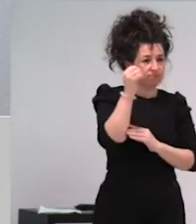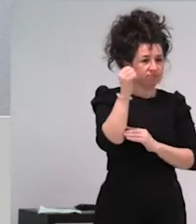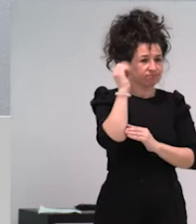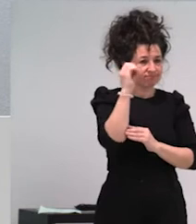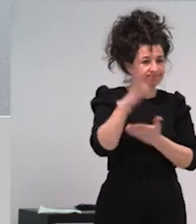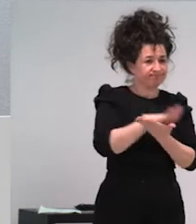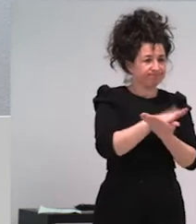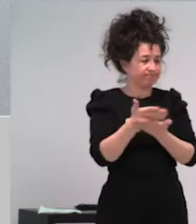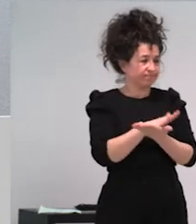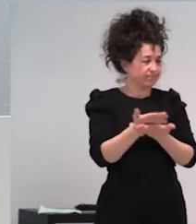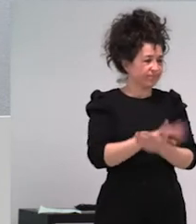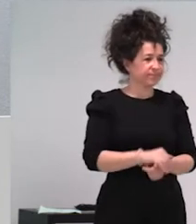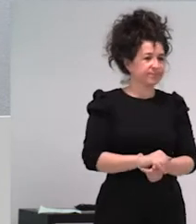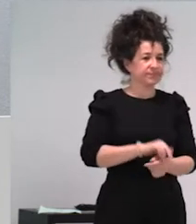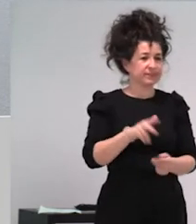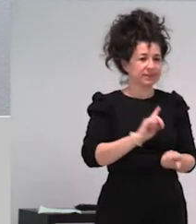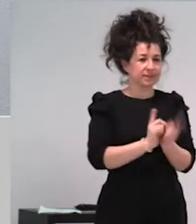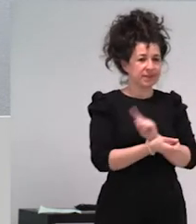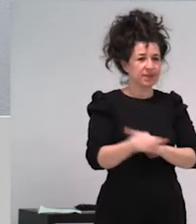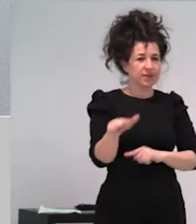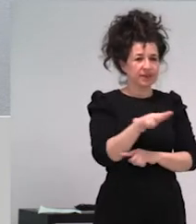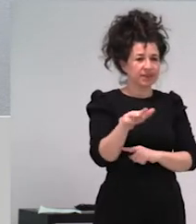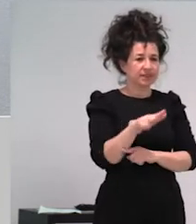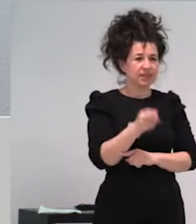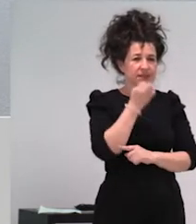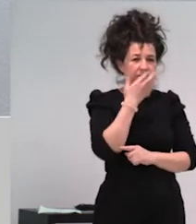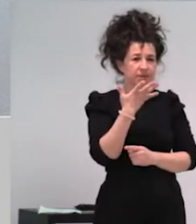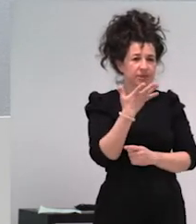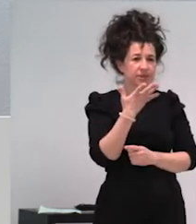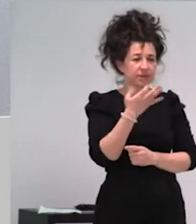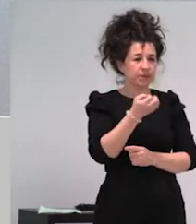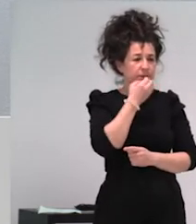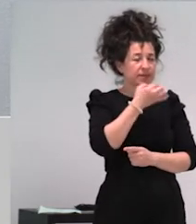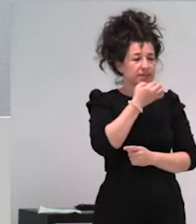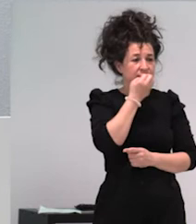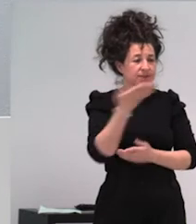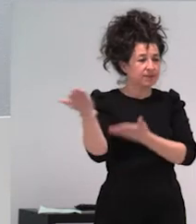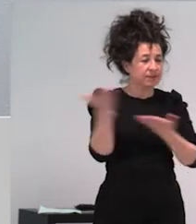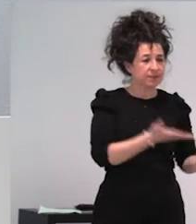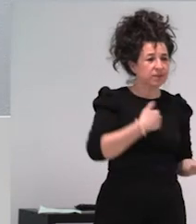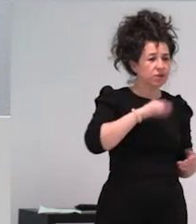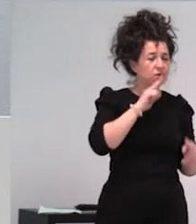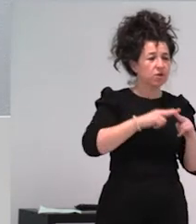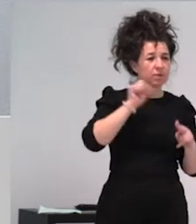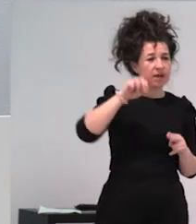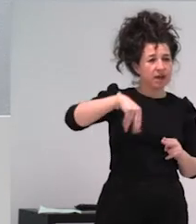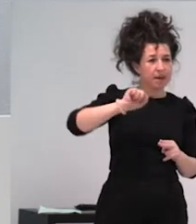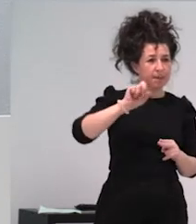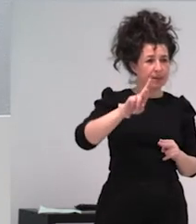moderatzera. Y eso, como decía, arratsalde on ongi etorri, soy Amaia Urtea de Garaio y formo parte de Fridays for Future